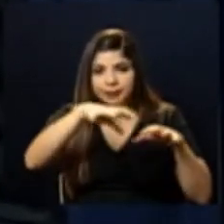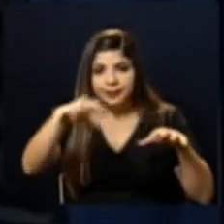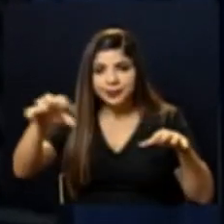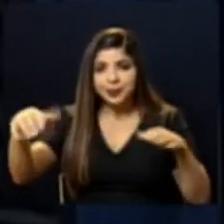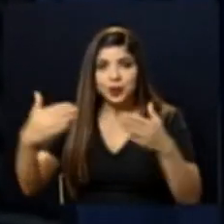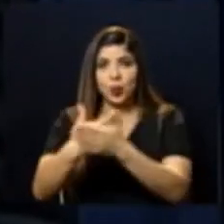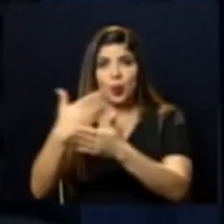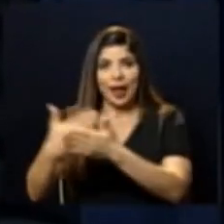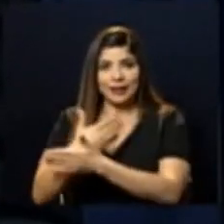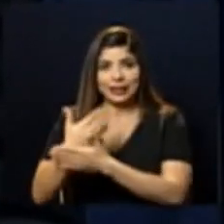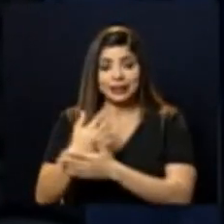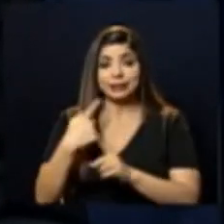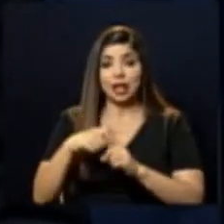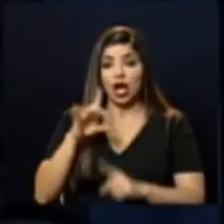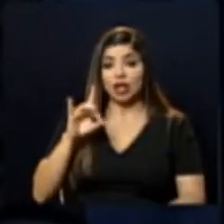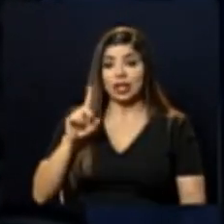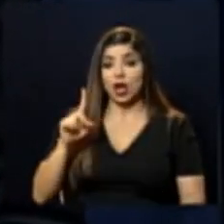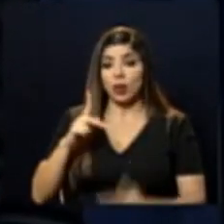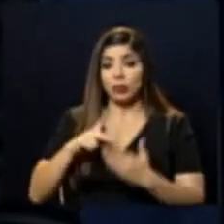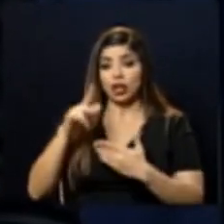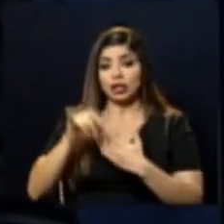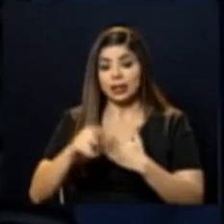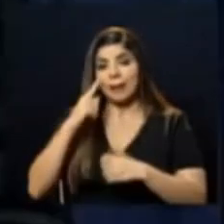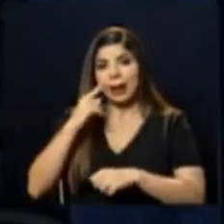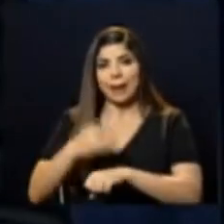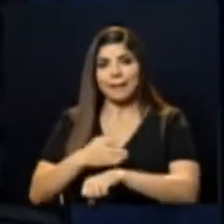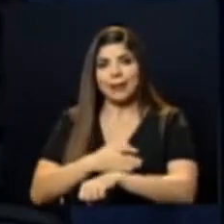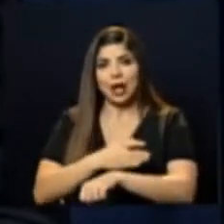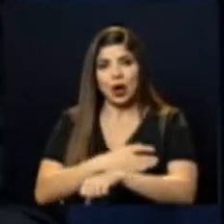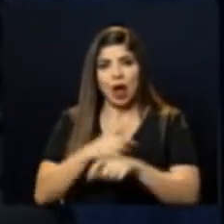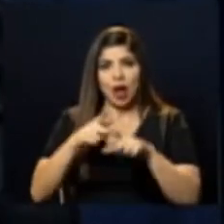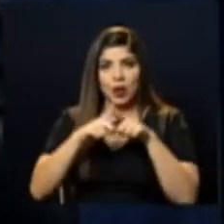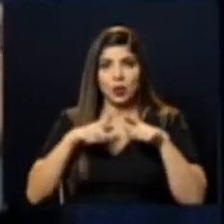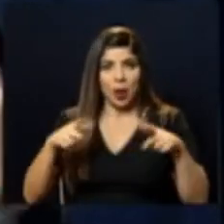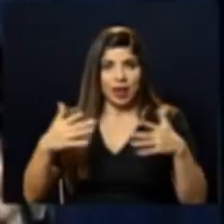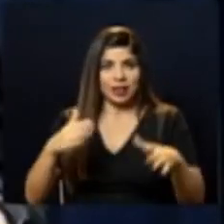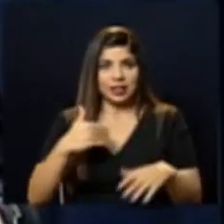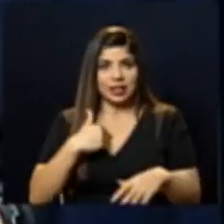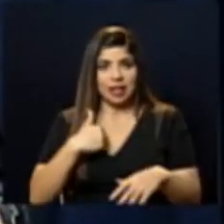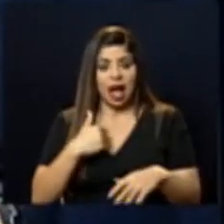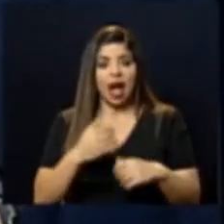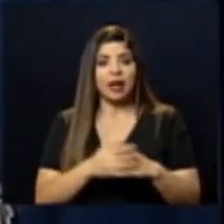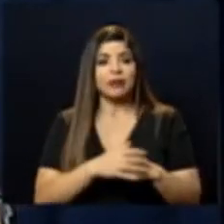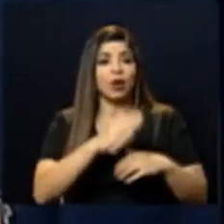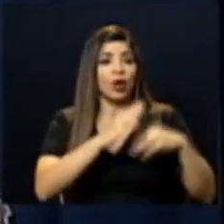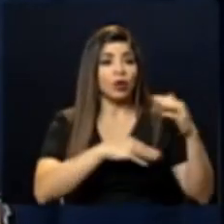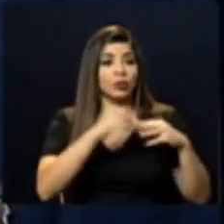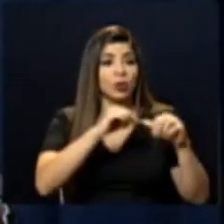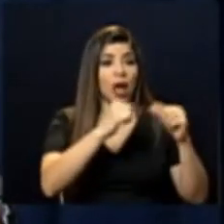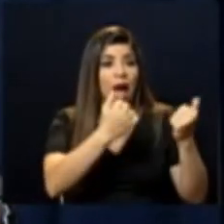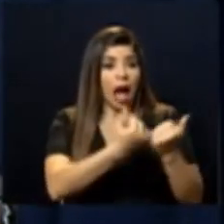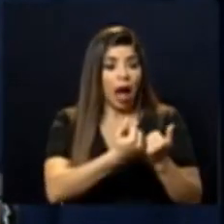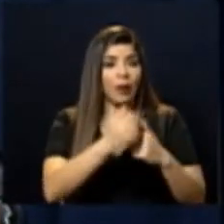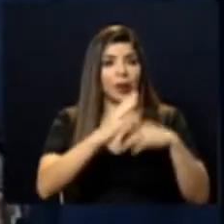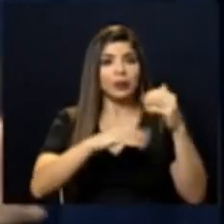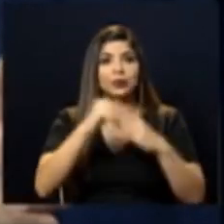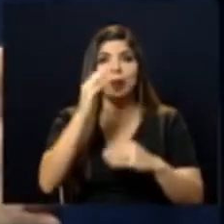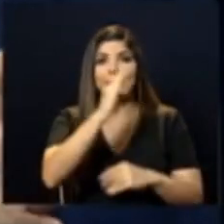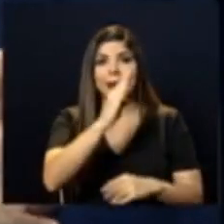nuevos y 81 proyectos de mejora de instalaciones que van desde la construcción de aulas,